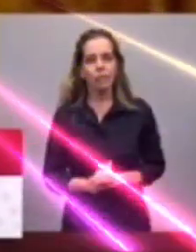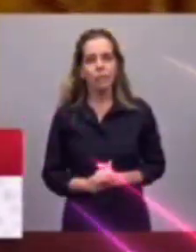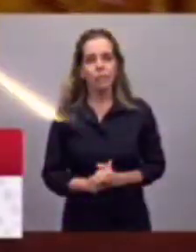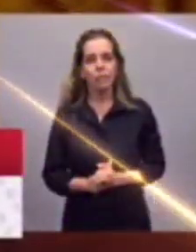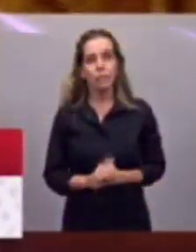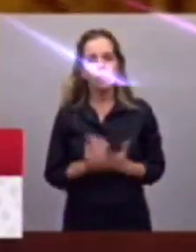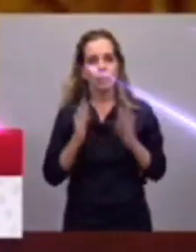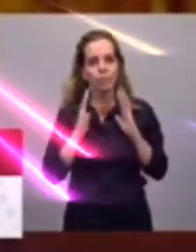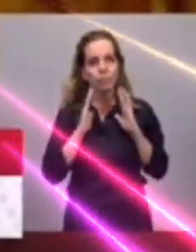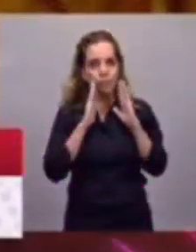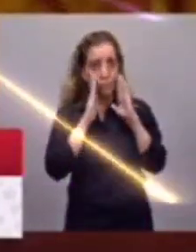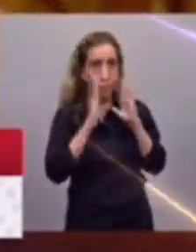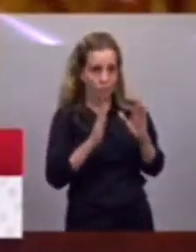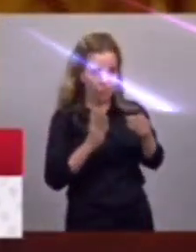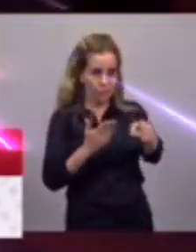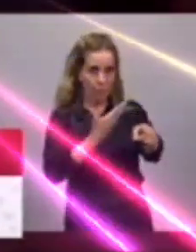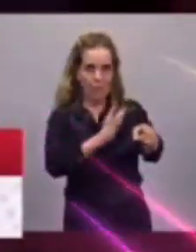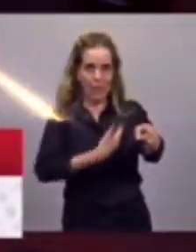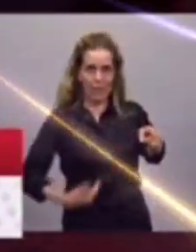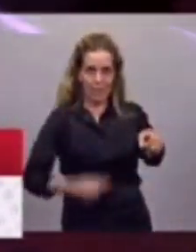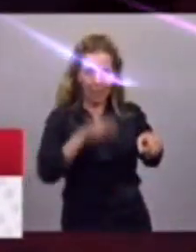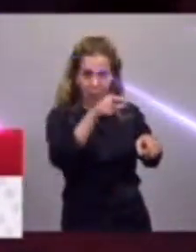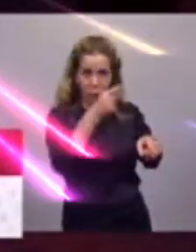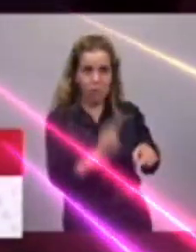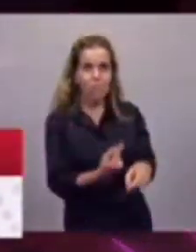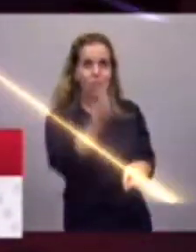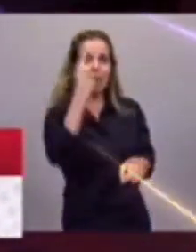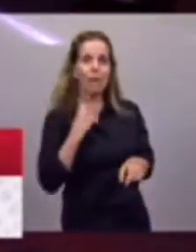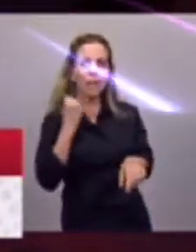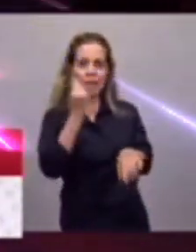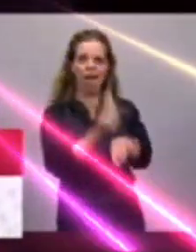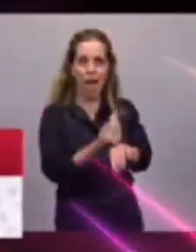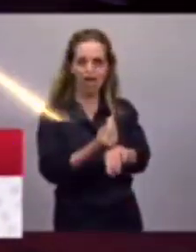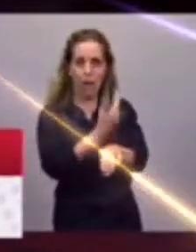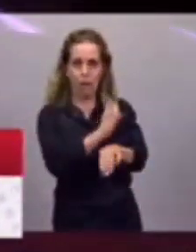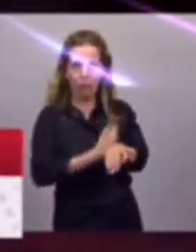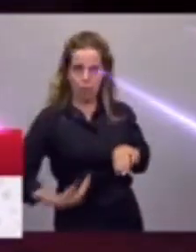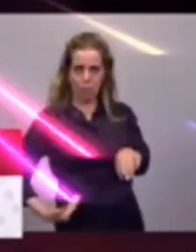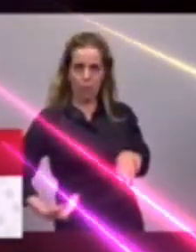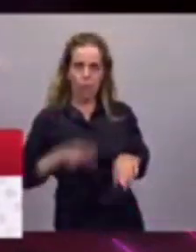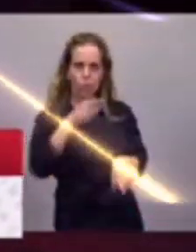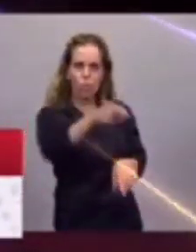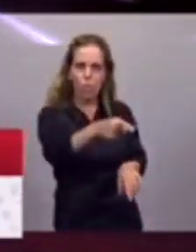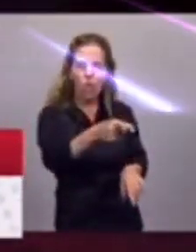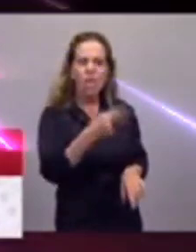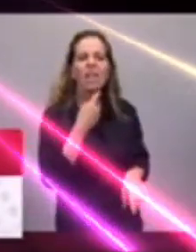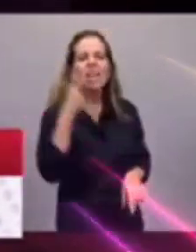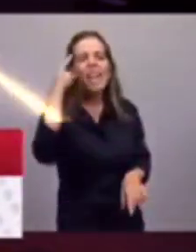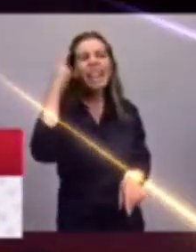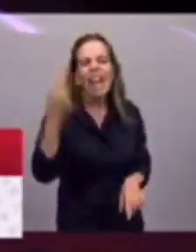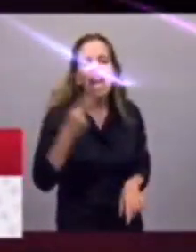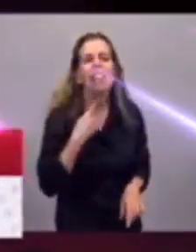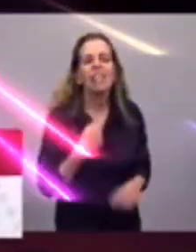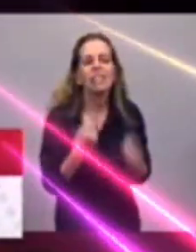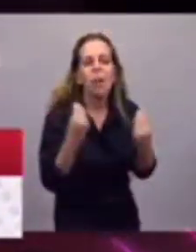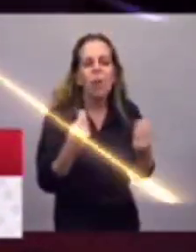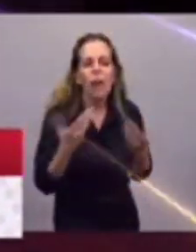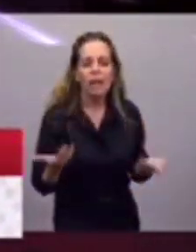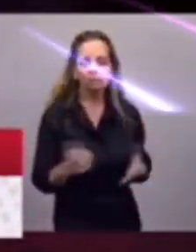Señor presidente, hoy es su primer día. ¿Cuál es su deseo?